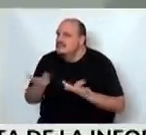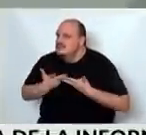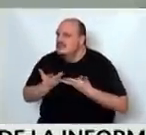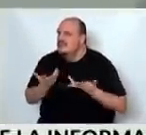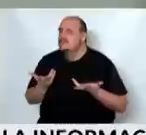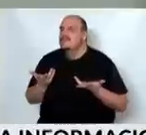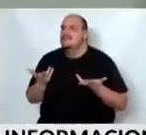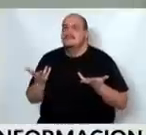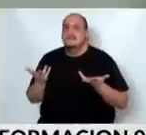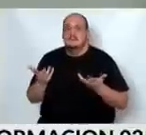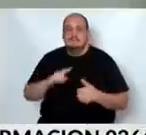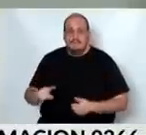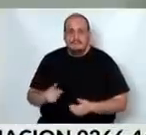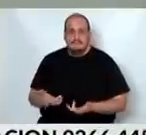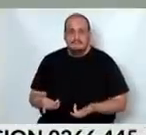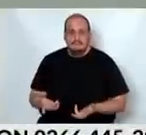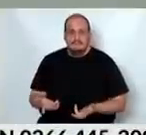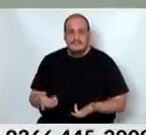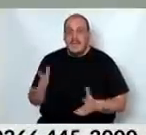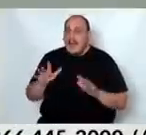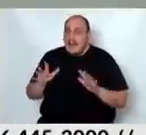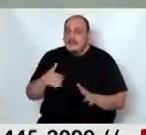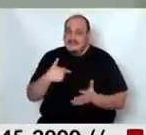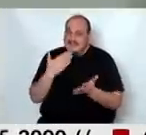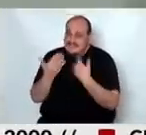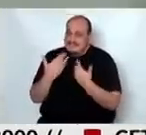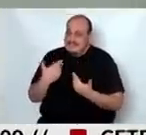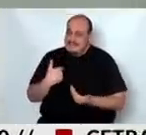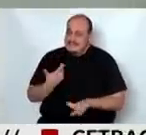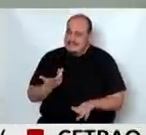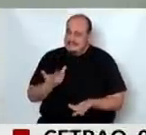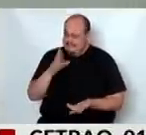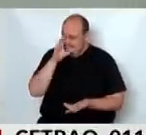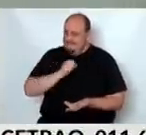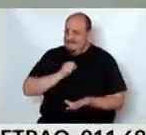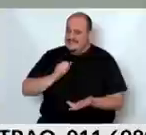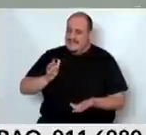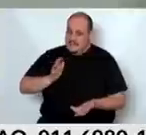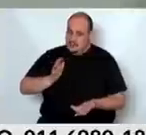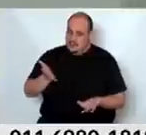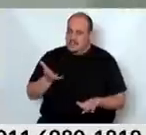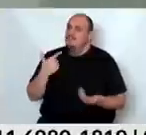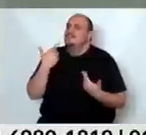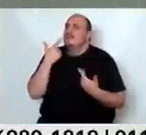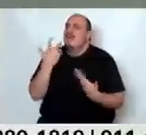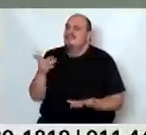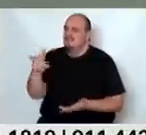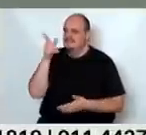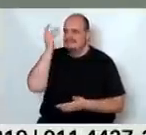Y no. Por eso a mí me asusta dar esta entrevista, pero a la vez digo, bueno, a ver Gastón,